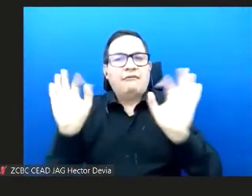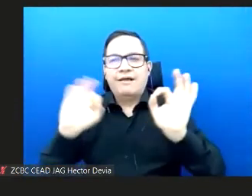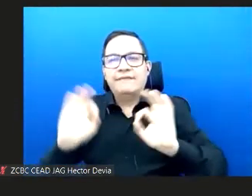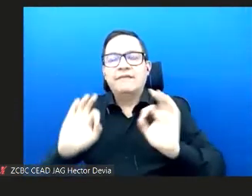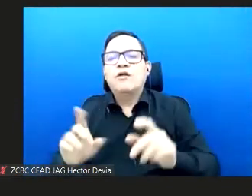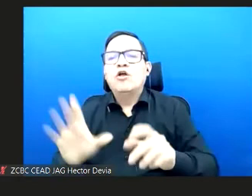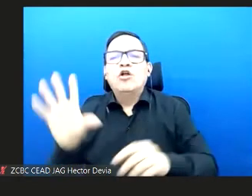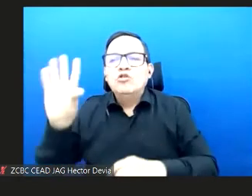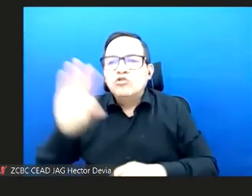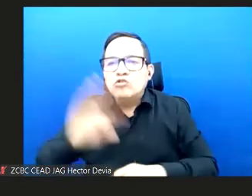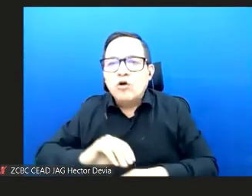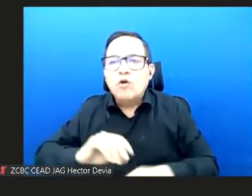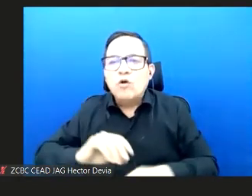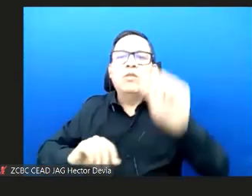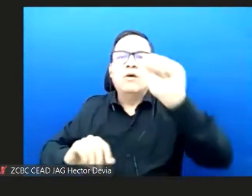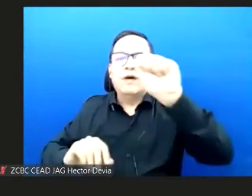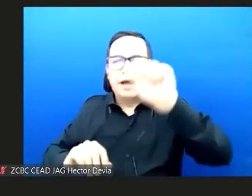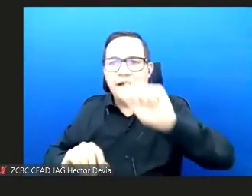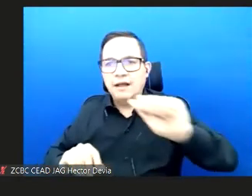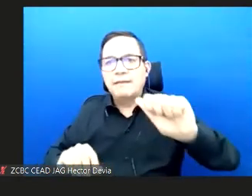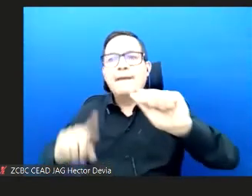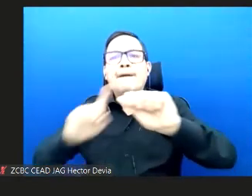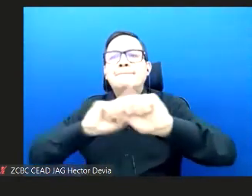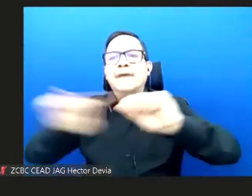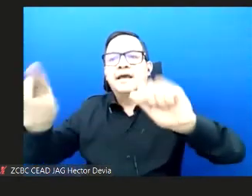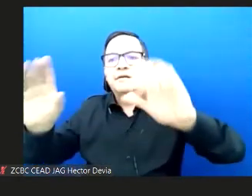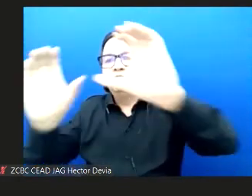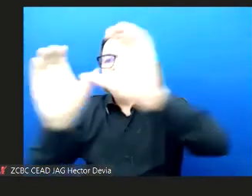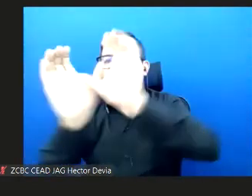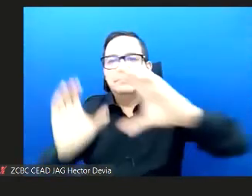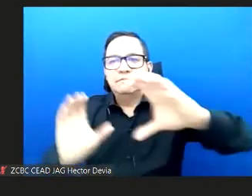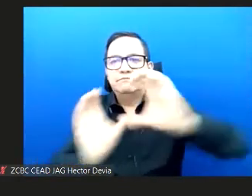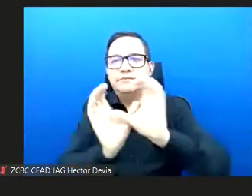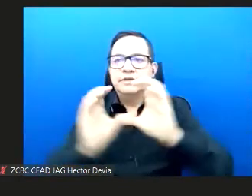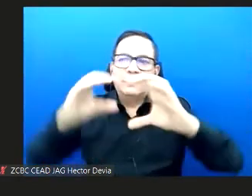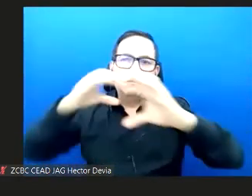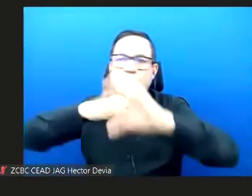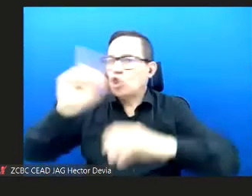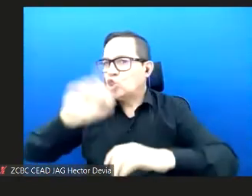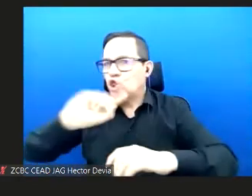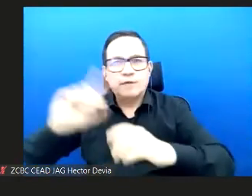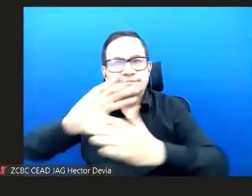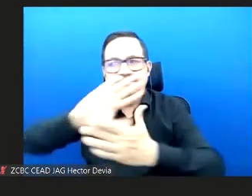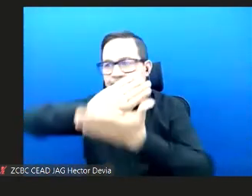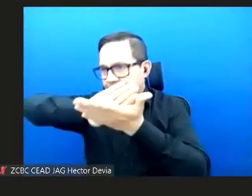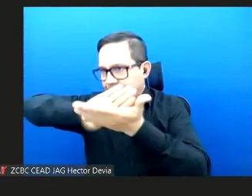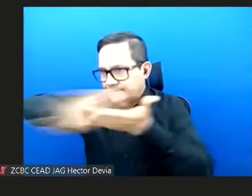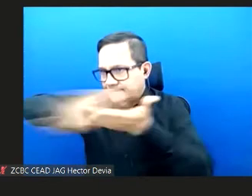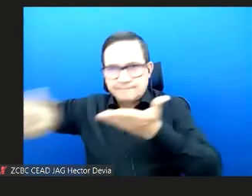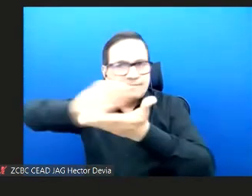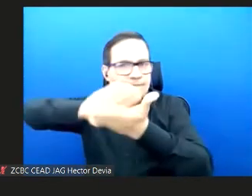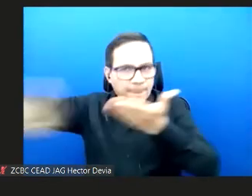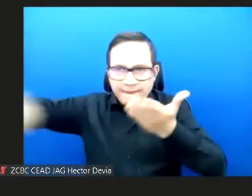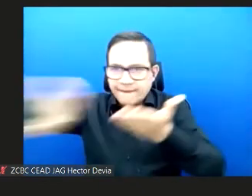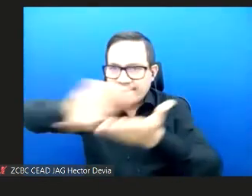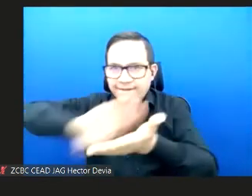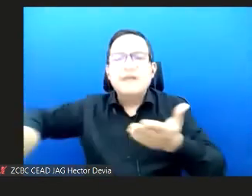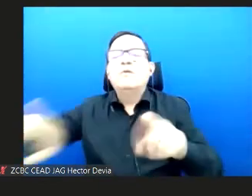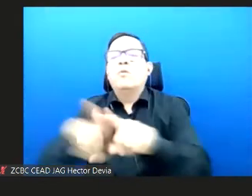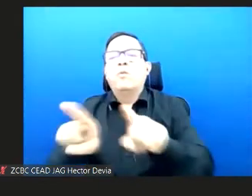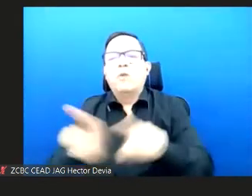lo que esté en C, pero que no esté en la intersección de A y B, o sea, esta es la intersección de A y B,